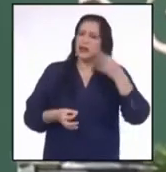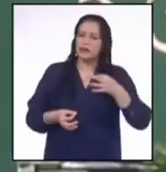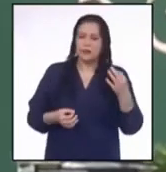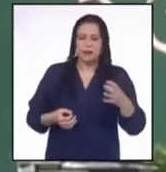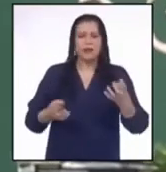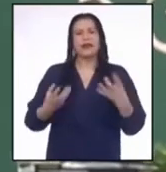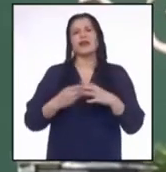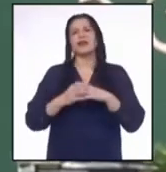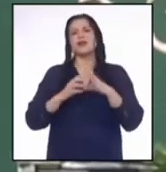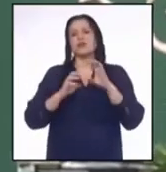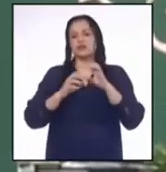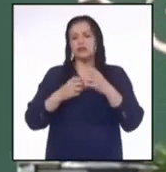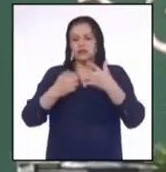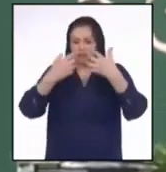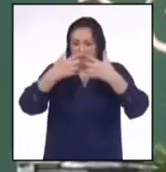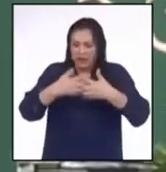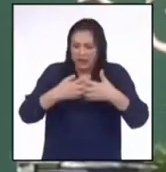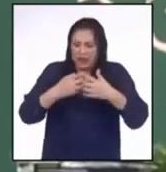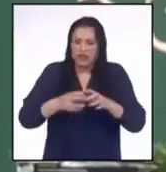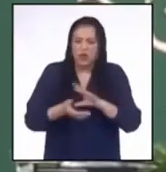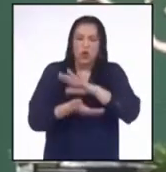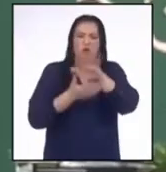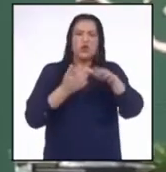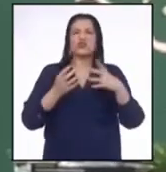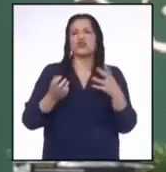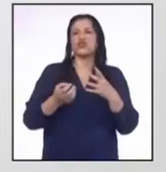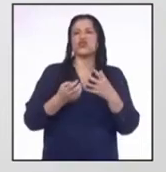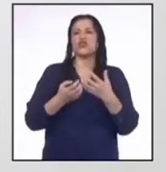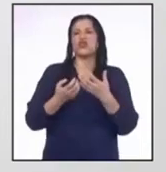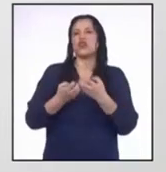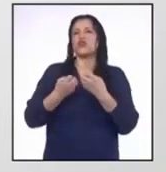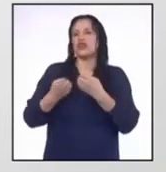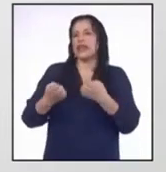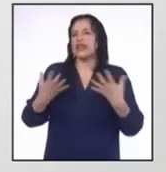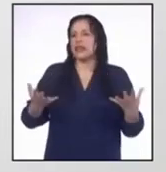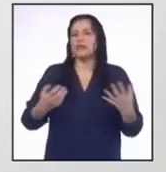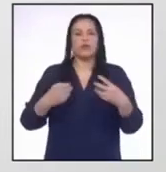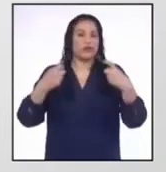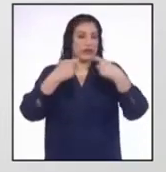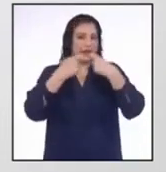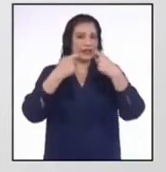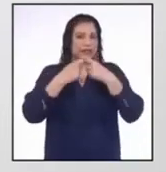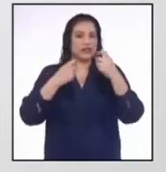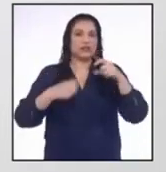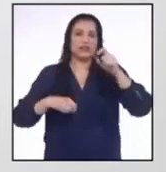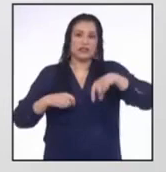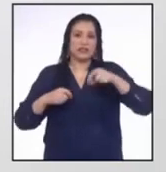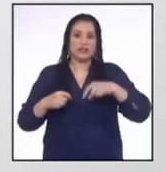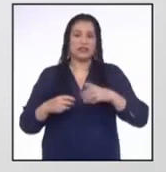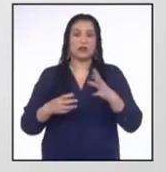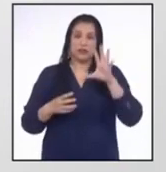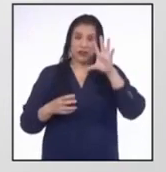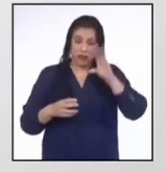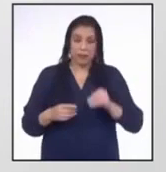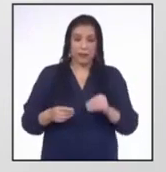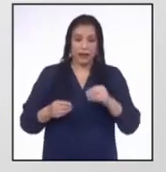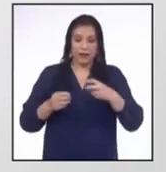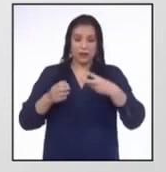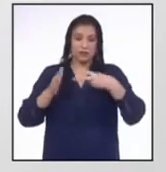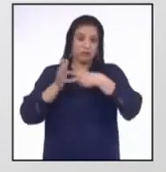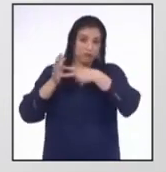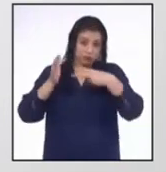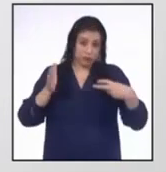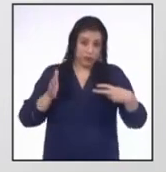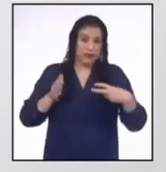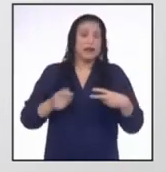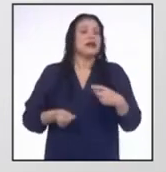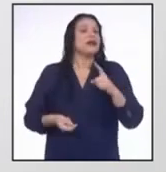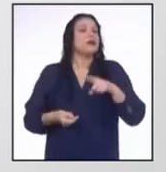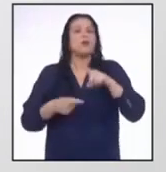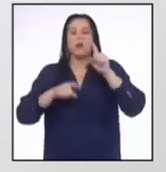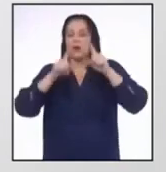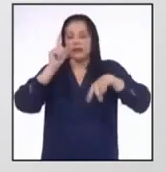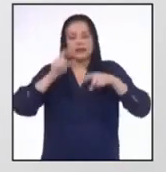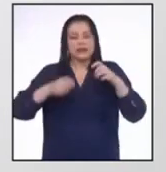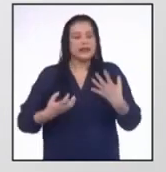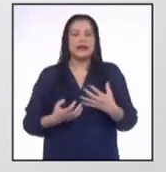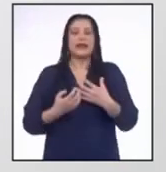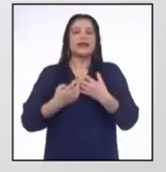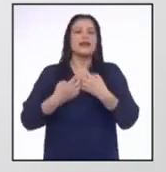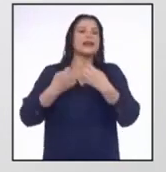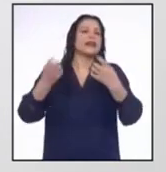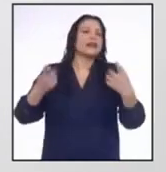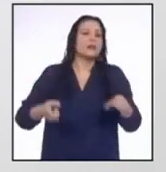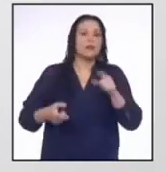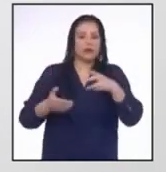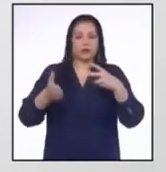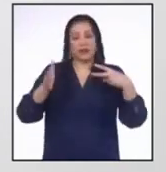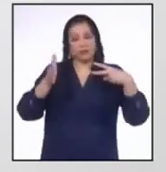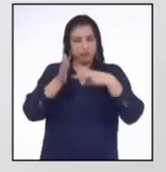de desenchufar para ahorrar energía eléctrica? Los equipos, así se encuentren apagados, si están enchufados al